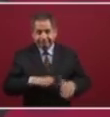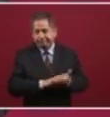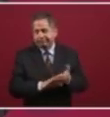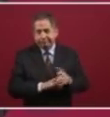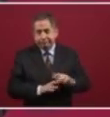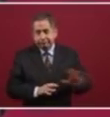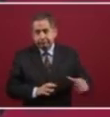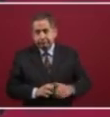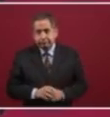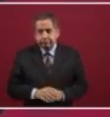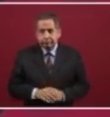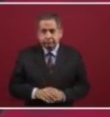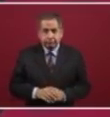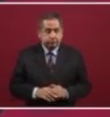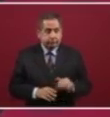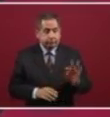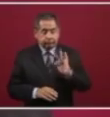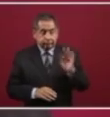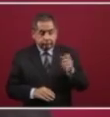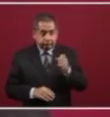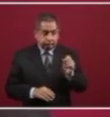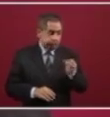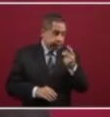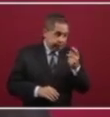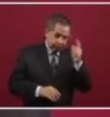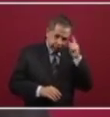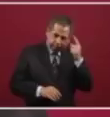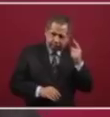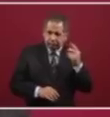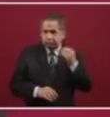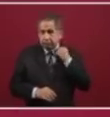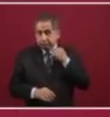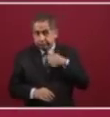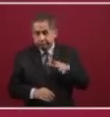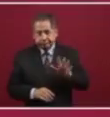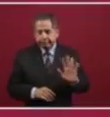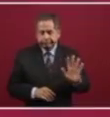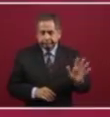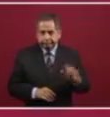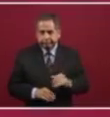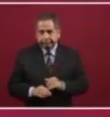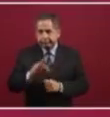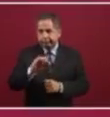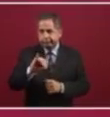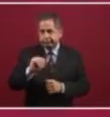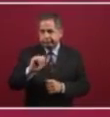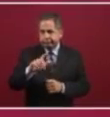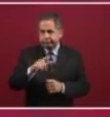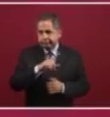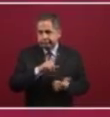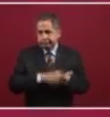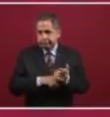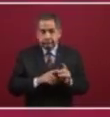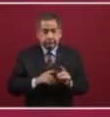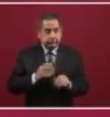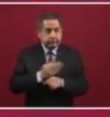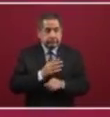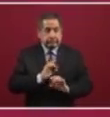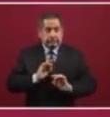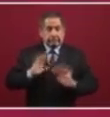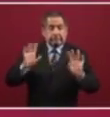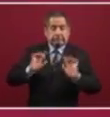no vaya a ser que se enojen los abogados, en este caso los fiscalistas, porque todo el mundo está muy sensible,